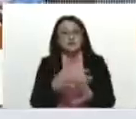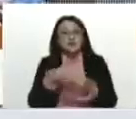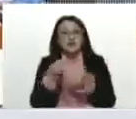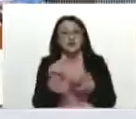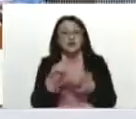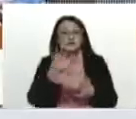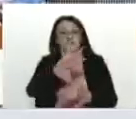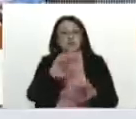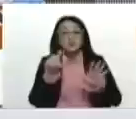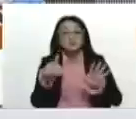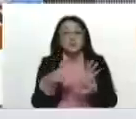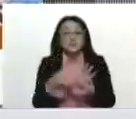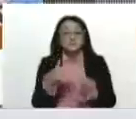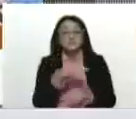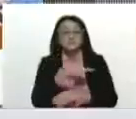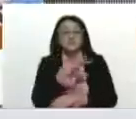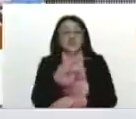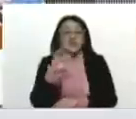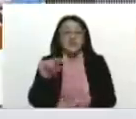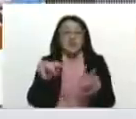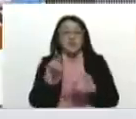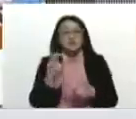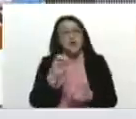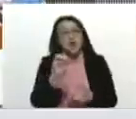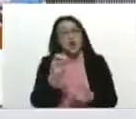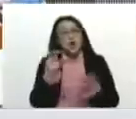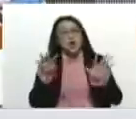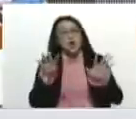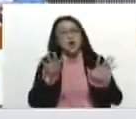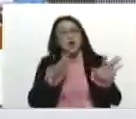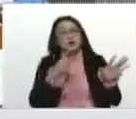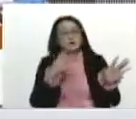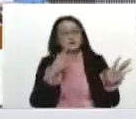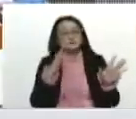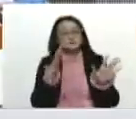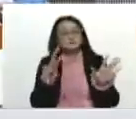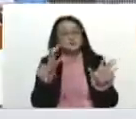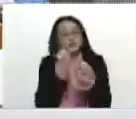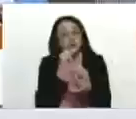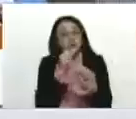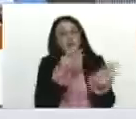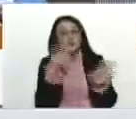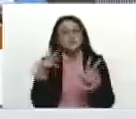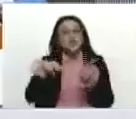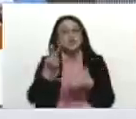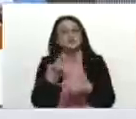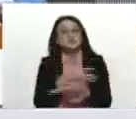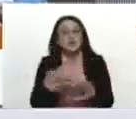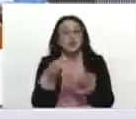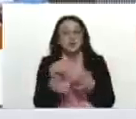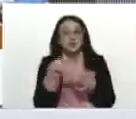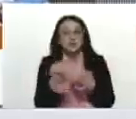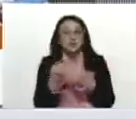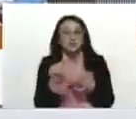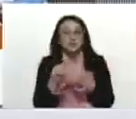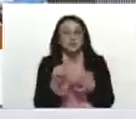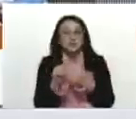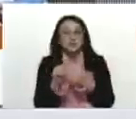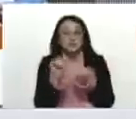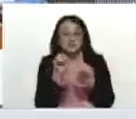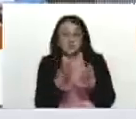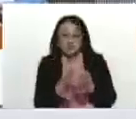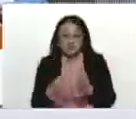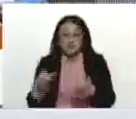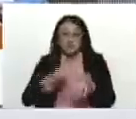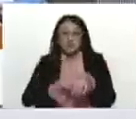cincuenta y seis mil quinientos doce o novecientos doce Perdón corto de vista 912 millones de dólares en un mismo periodo